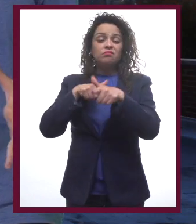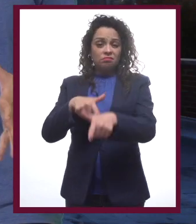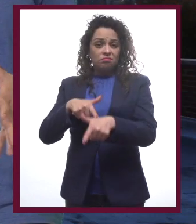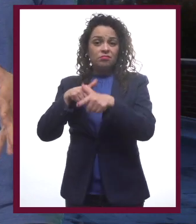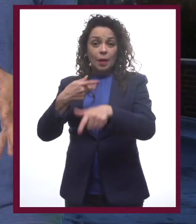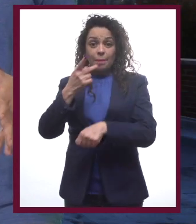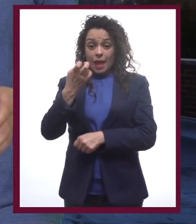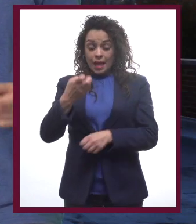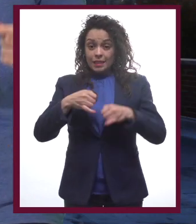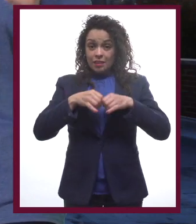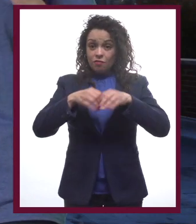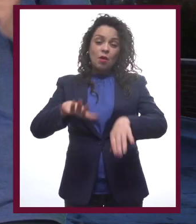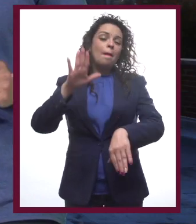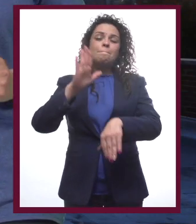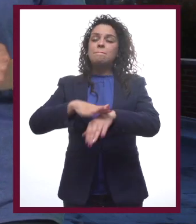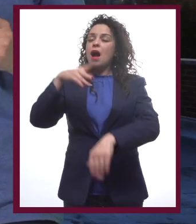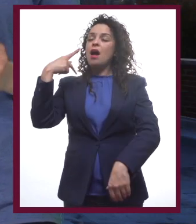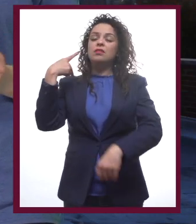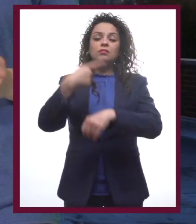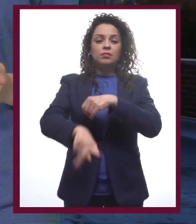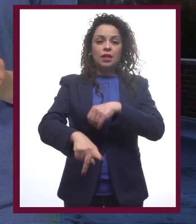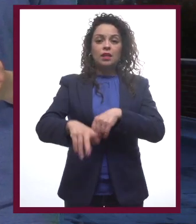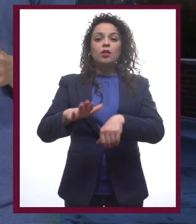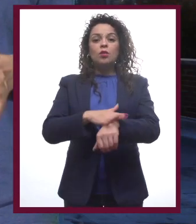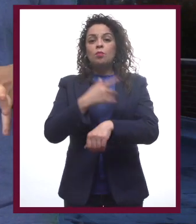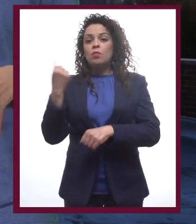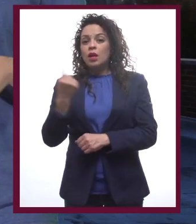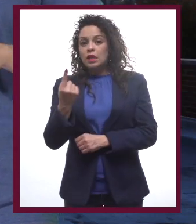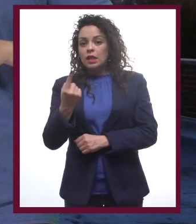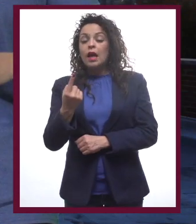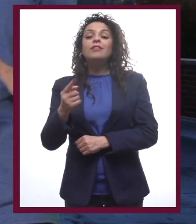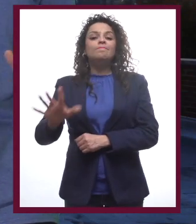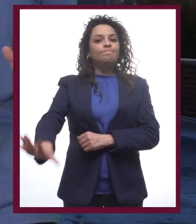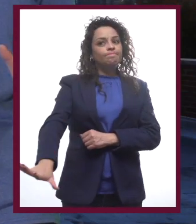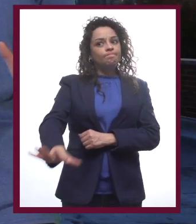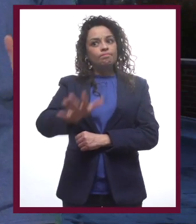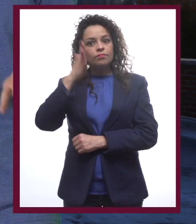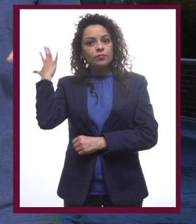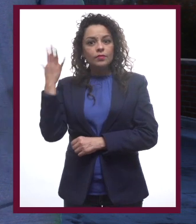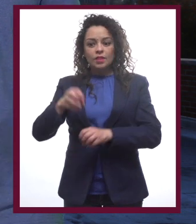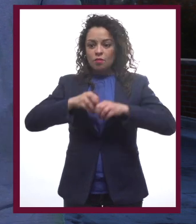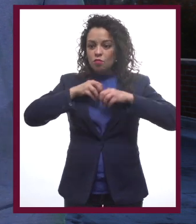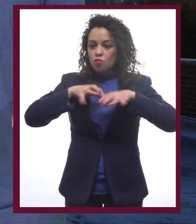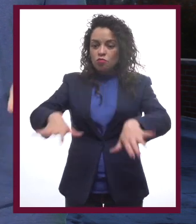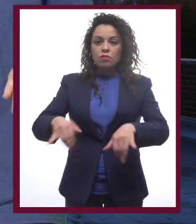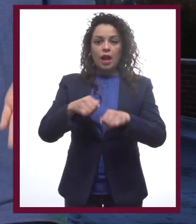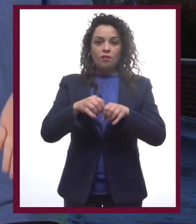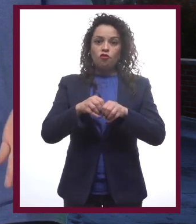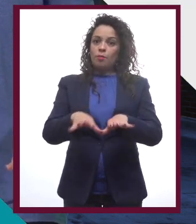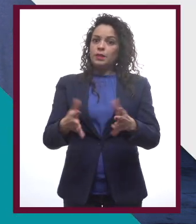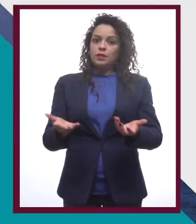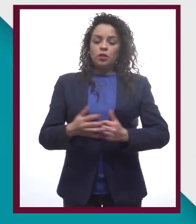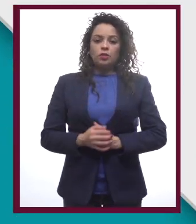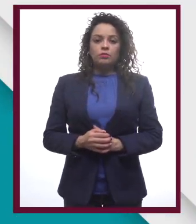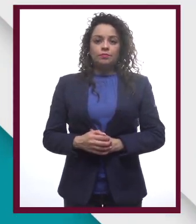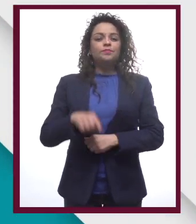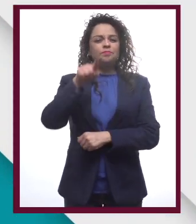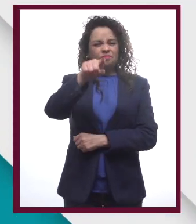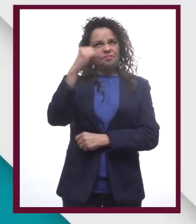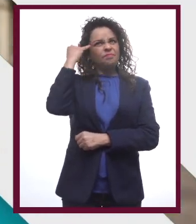esa desinformación es potencialmente más peligrosa gracias, entre otras cosas, a la velocidad con la que se